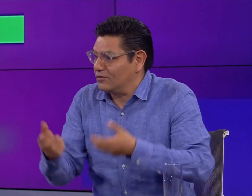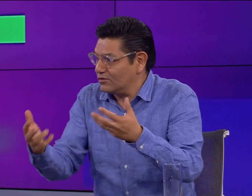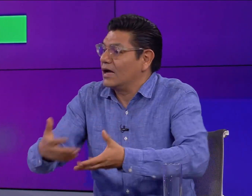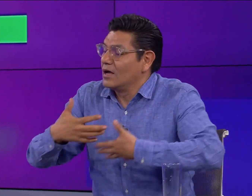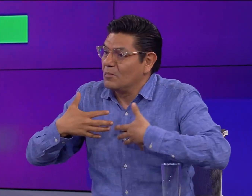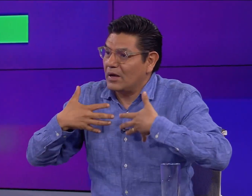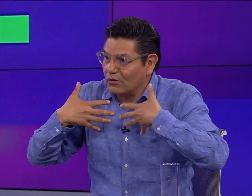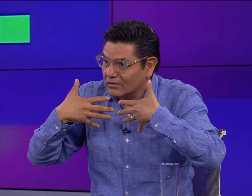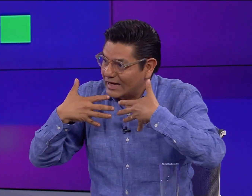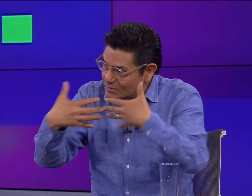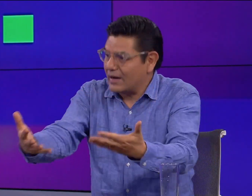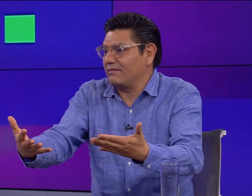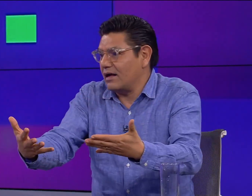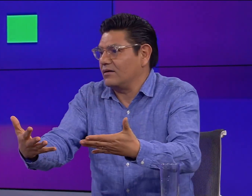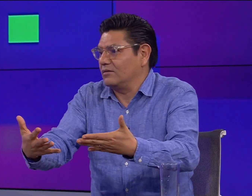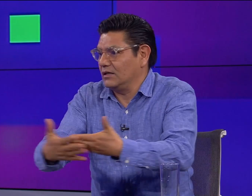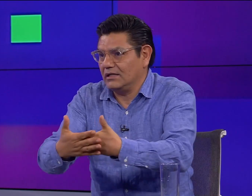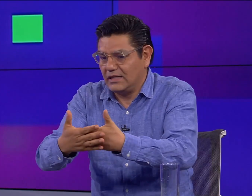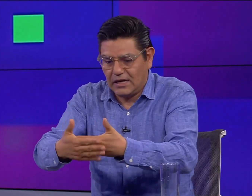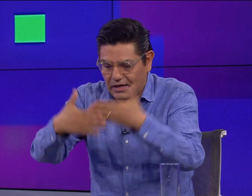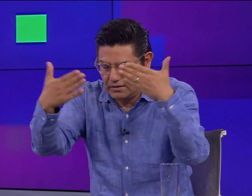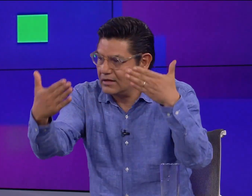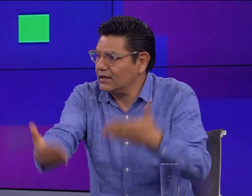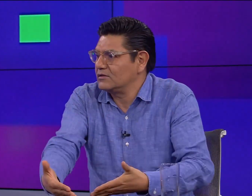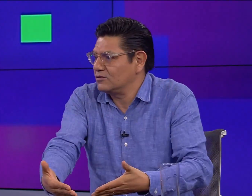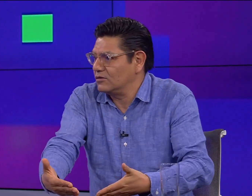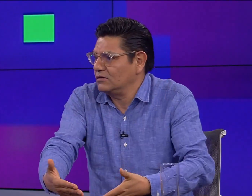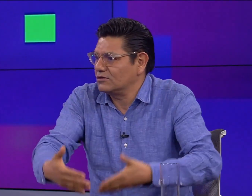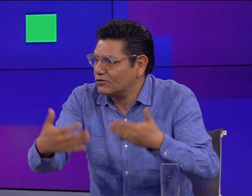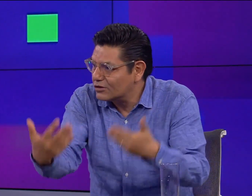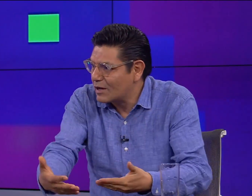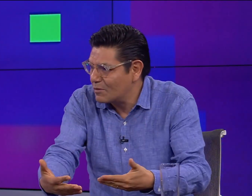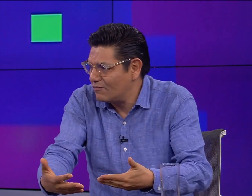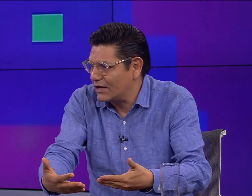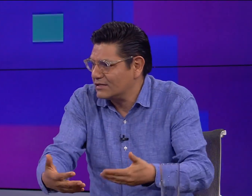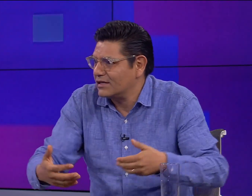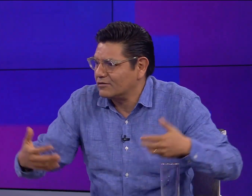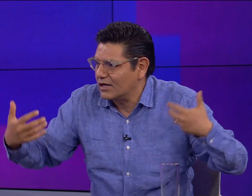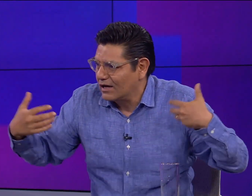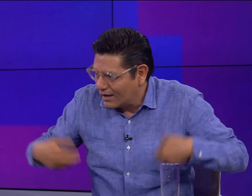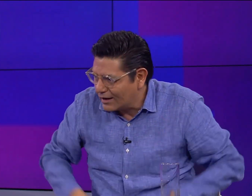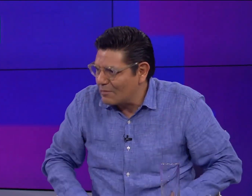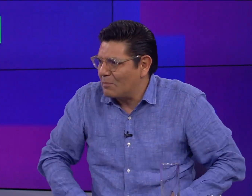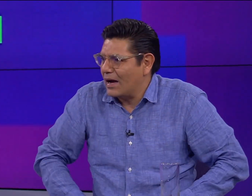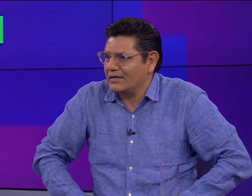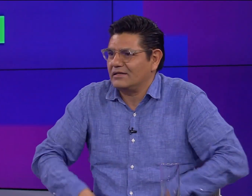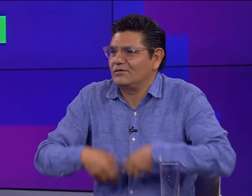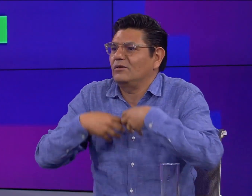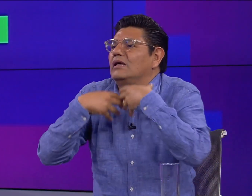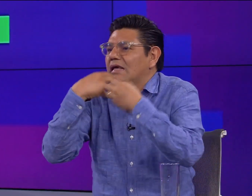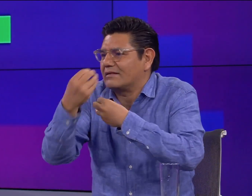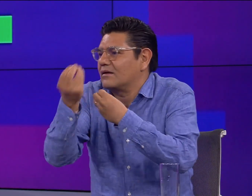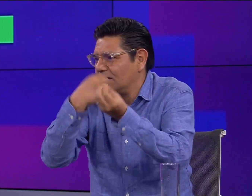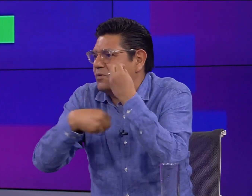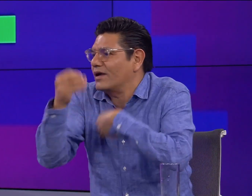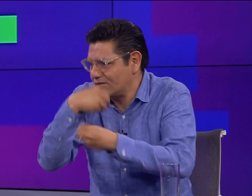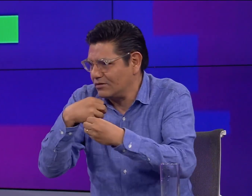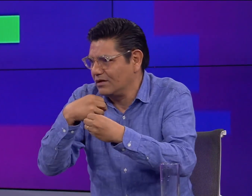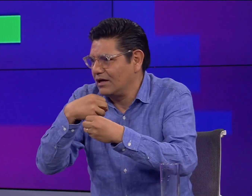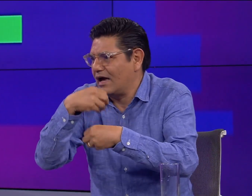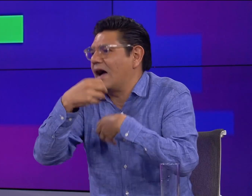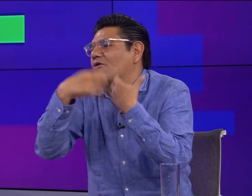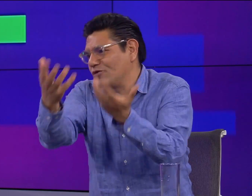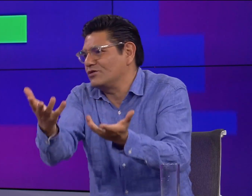te quiero, ¿no? O sea, pero transparentarlo y decirle a la gente, estos son los que a mí me financian, o sea, el que me paga es esto y por